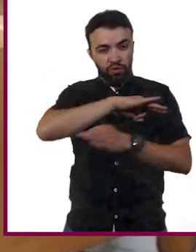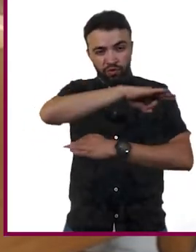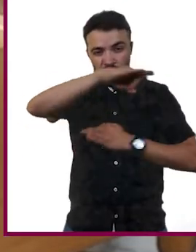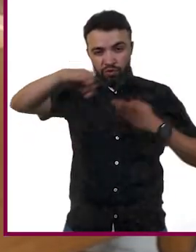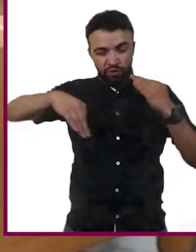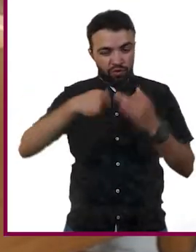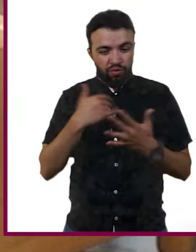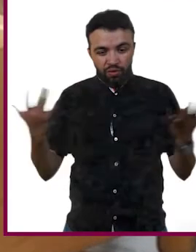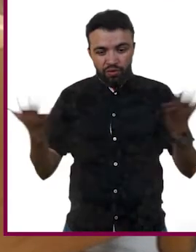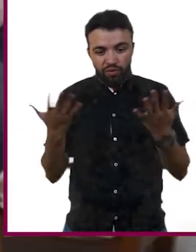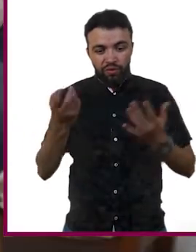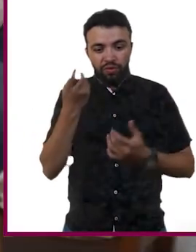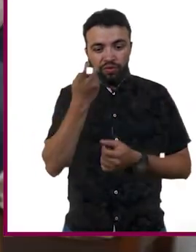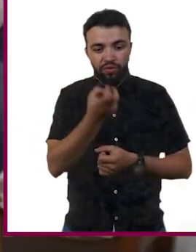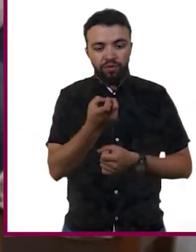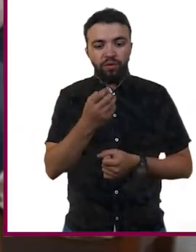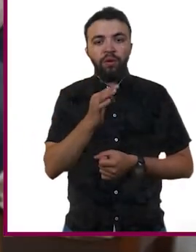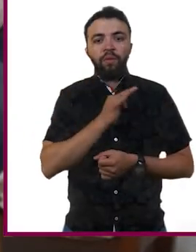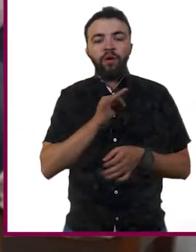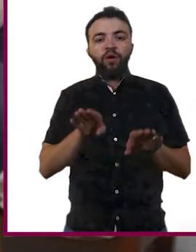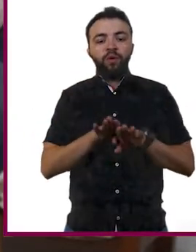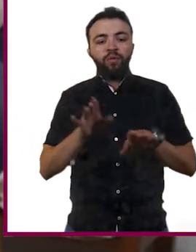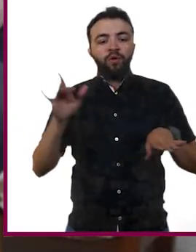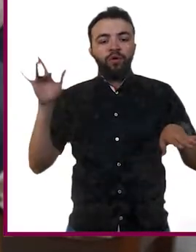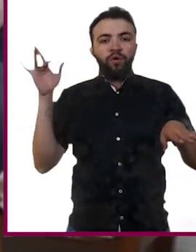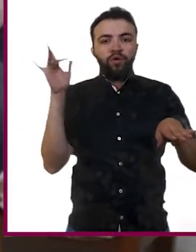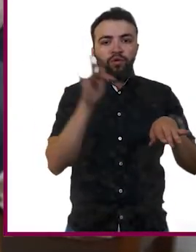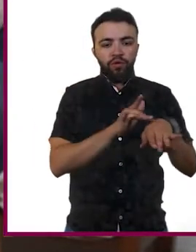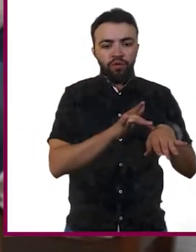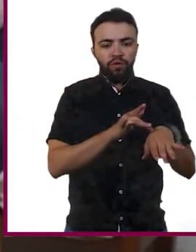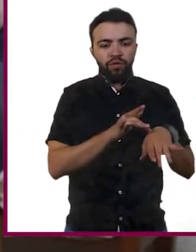hago son instrumentos transpositores que se pueden tocar